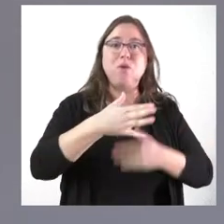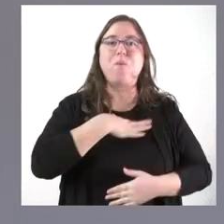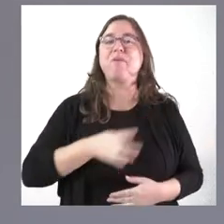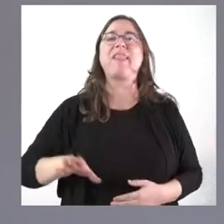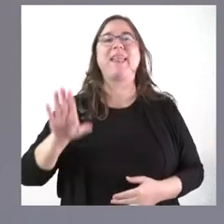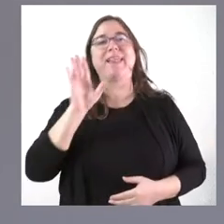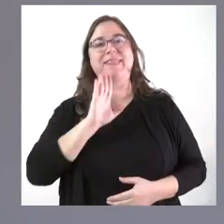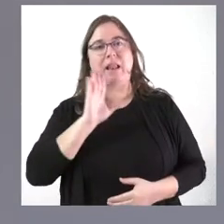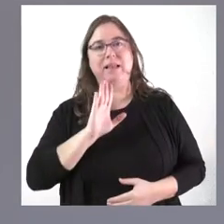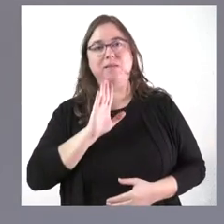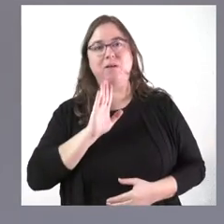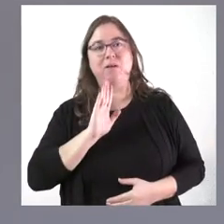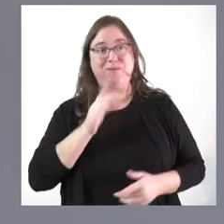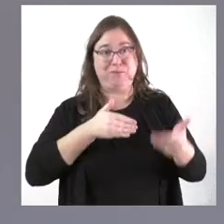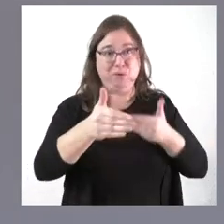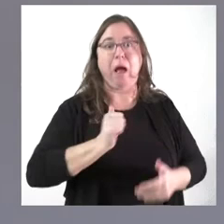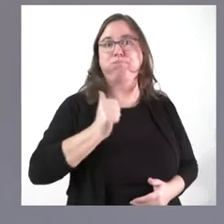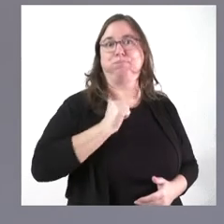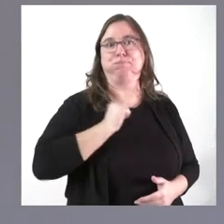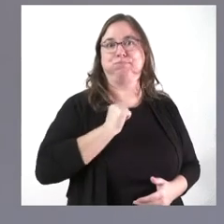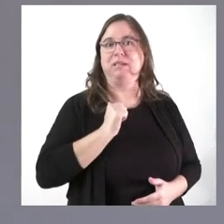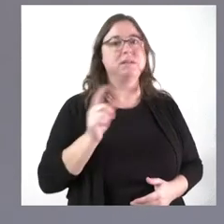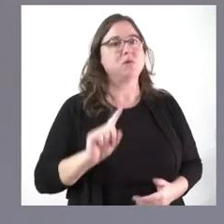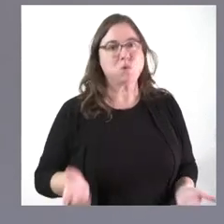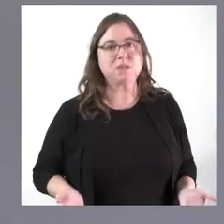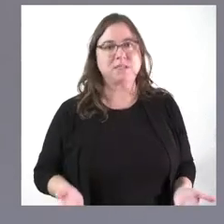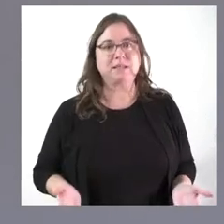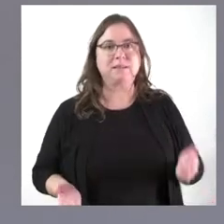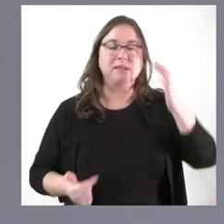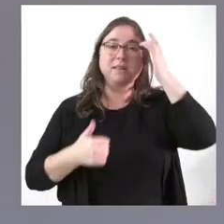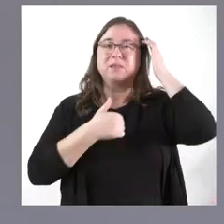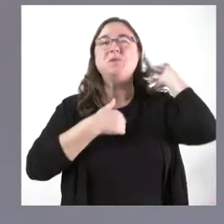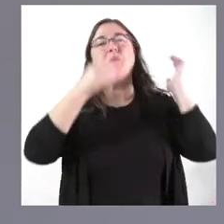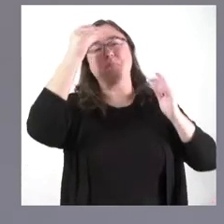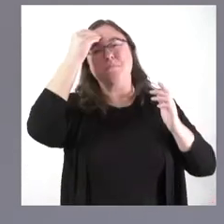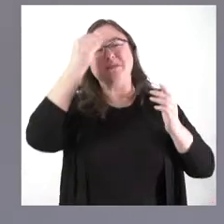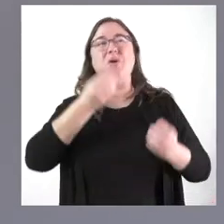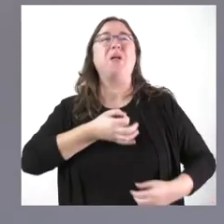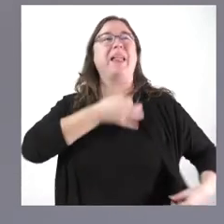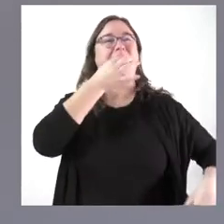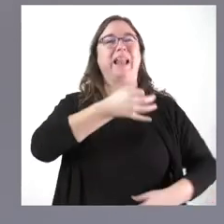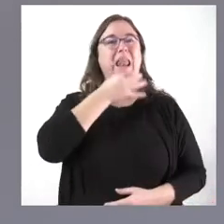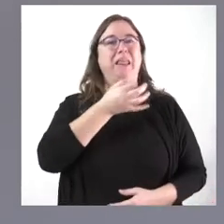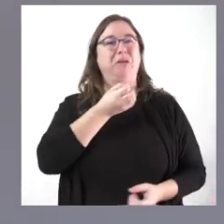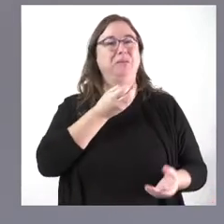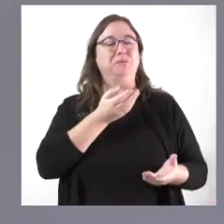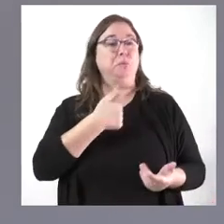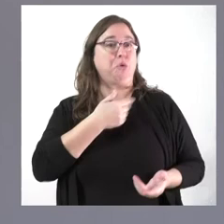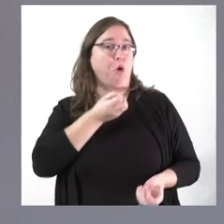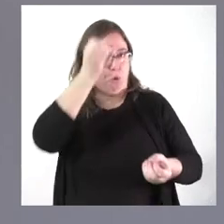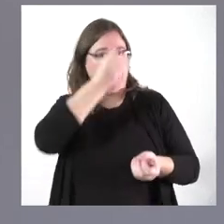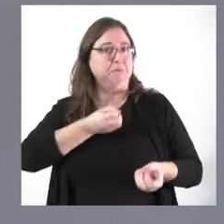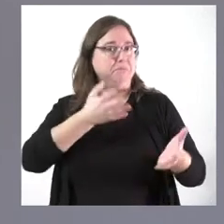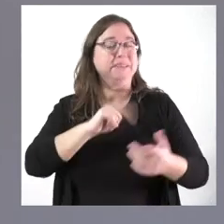no se beneficien de esta Norma y por tanto a mí yo más que valorar sus declaraciones me gustaría que por fin